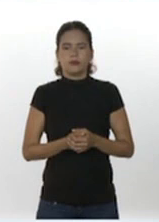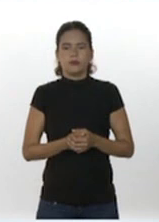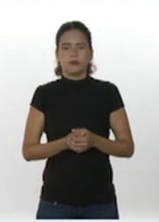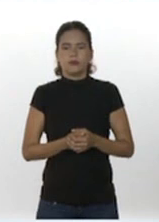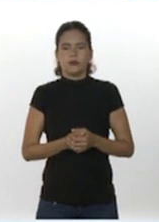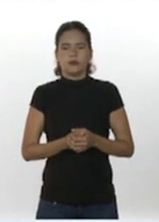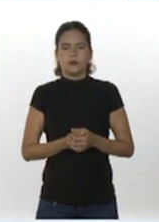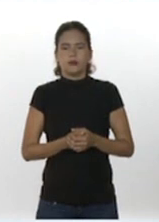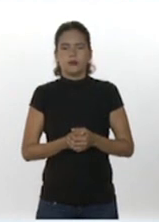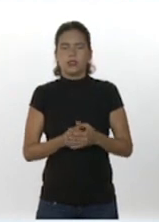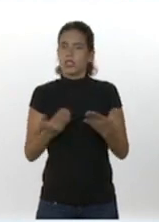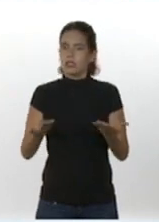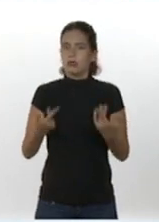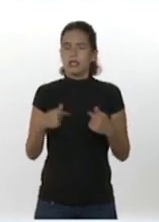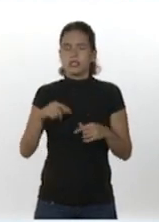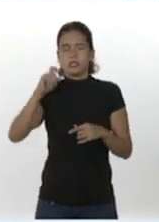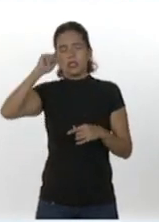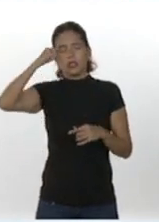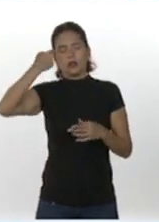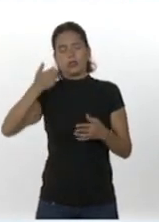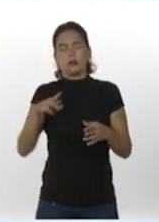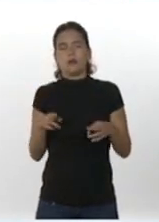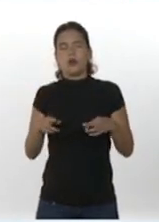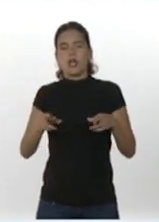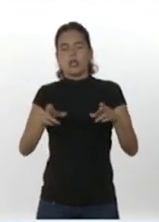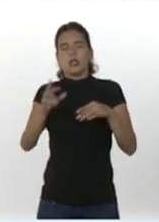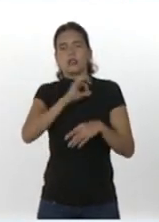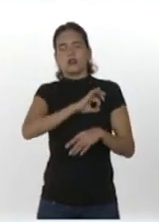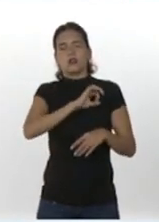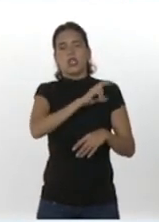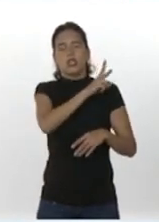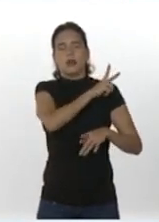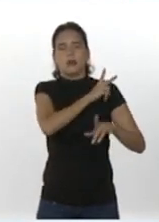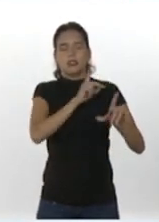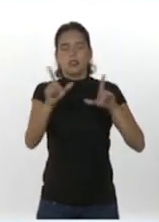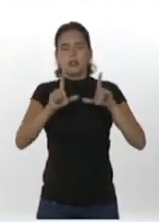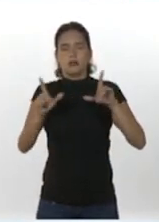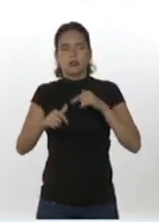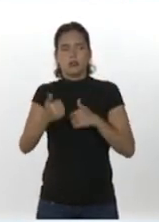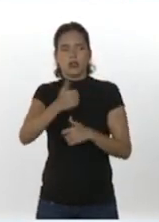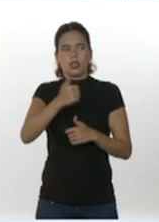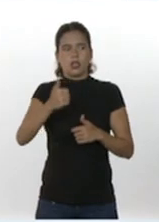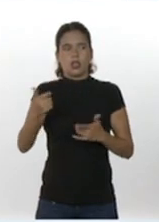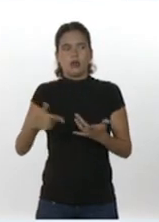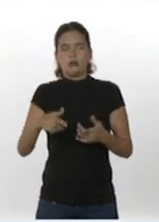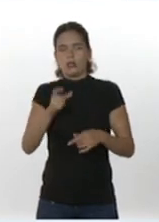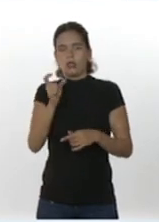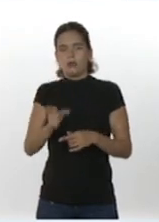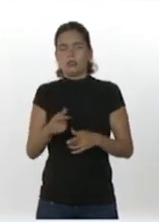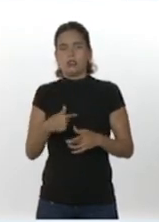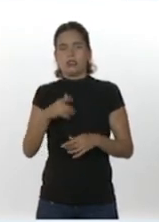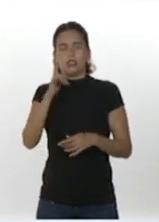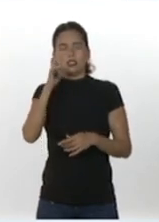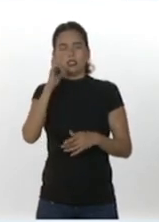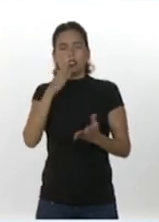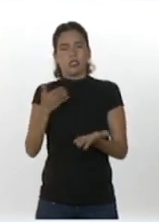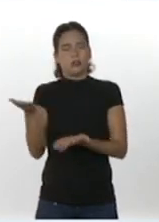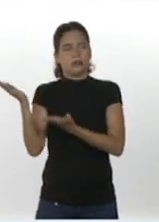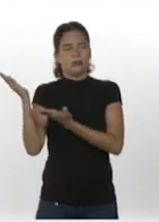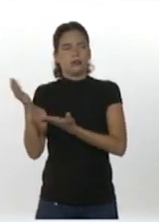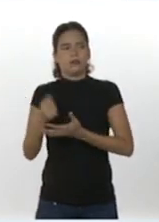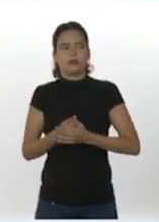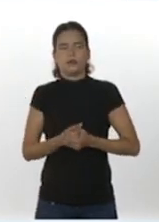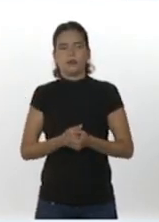Minangeli, pero ¿qué te parece si le recordamos las redes sociales de nuestro canal Vive TV a cada uno de nuestros televidentes? En Instagram nos consigues